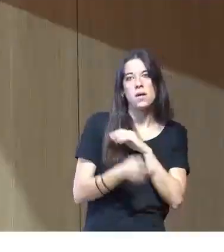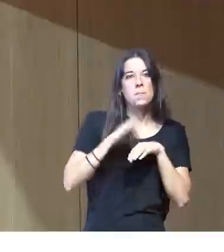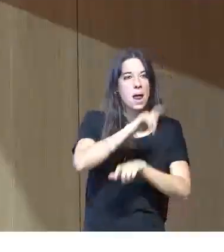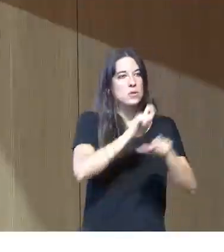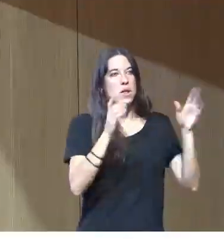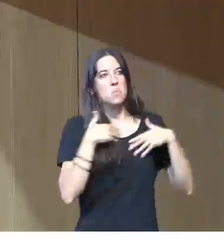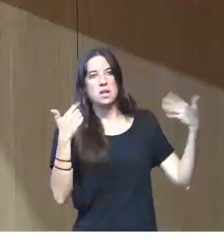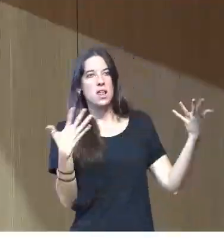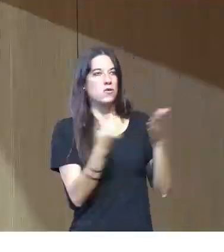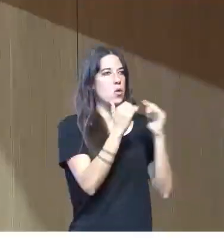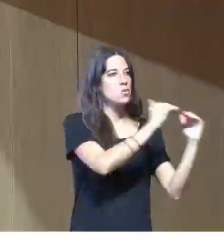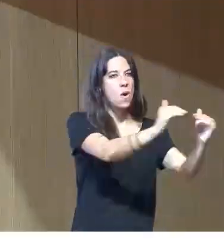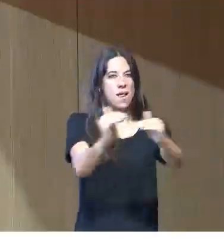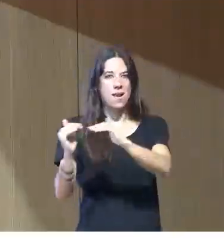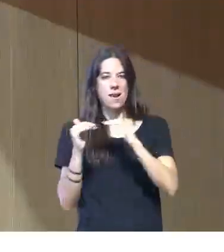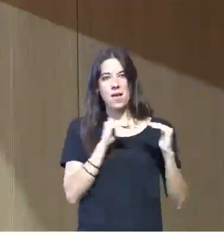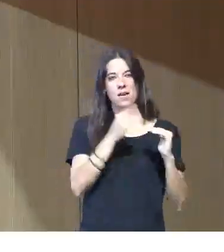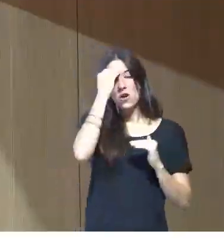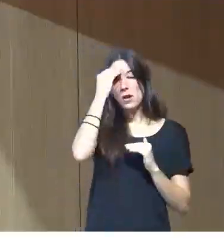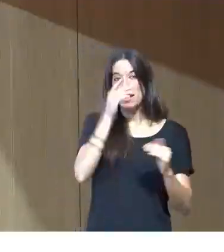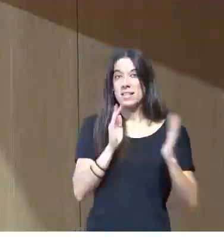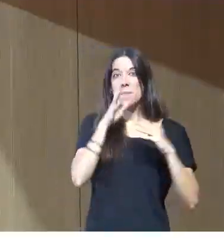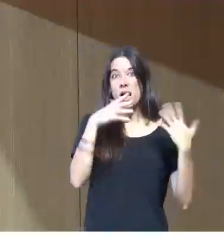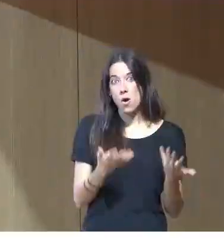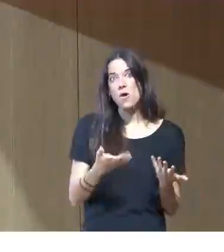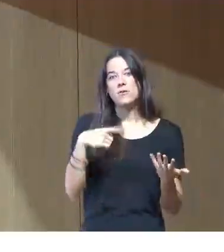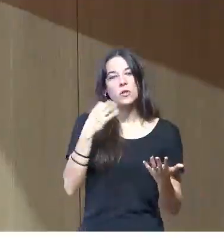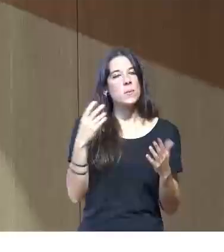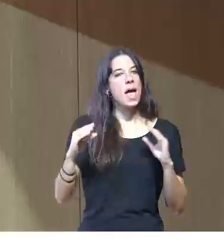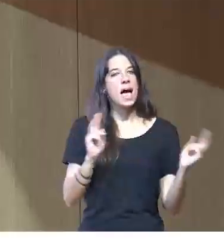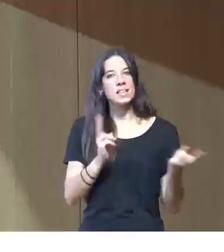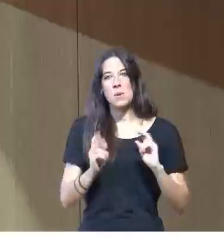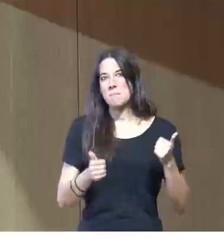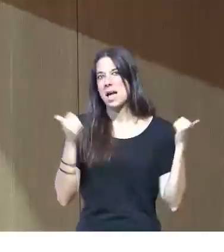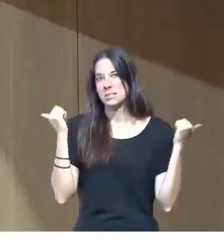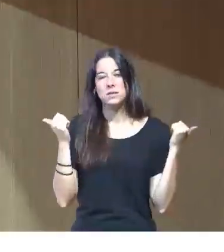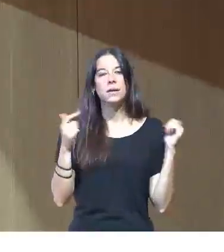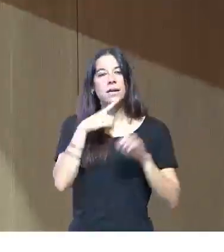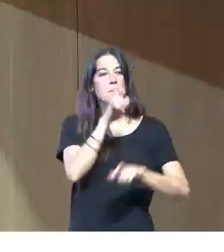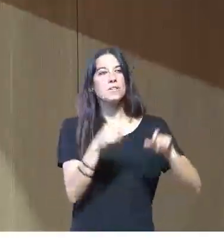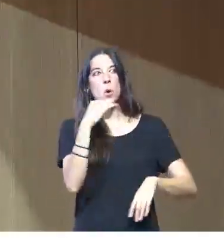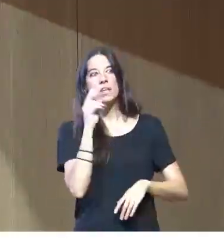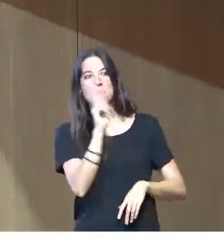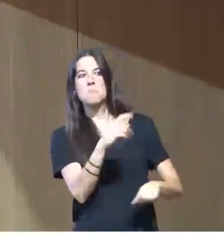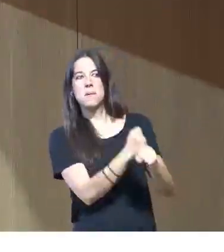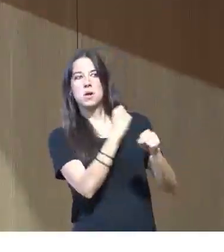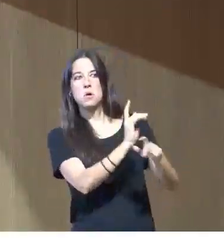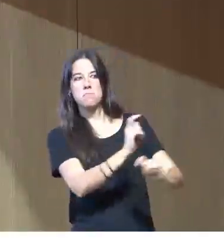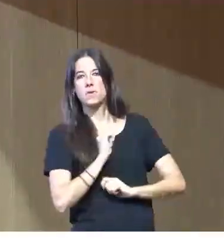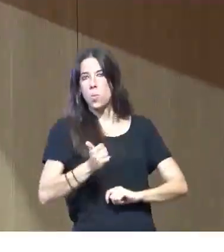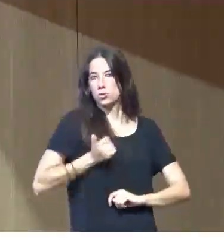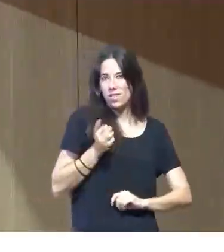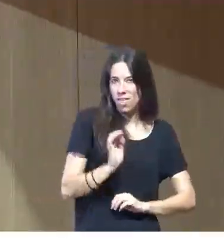entonces creo que en inserta tenemos ese reto de seguir activando que más jóvenes vean empleo como una oportunidad